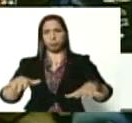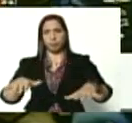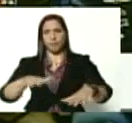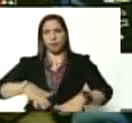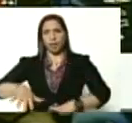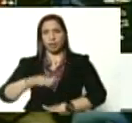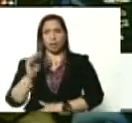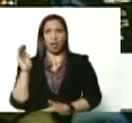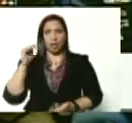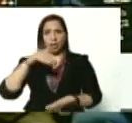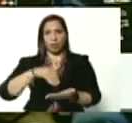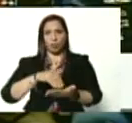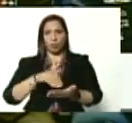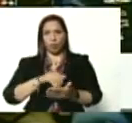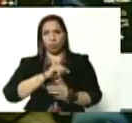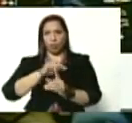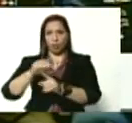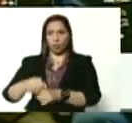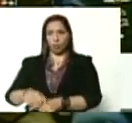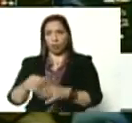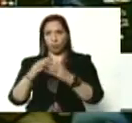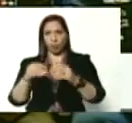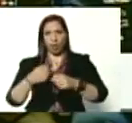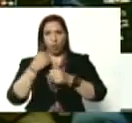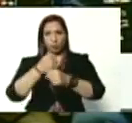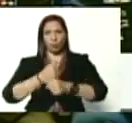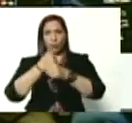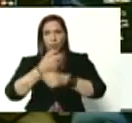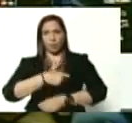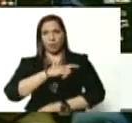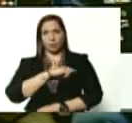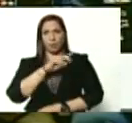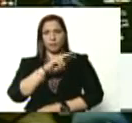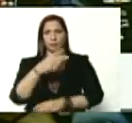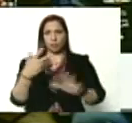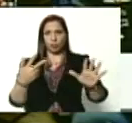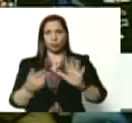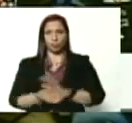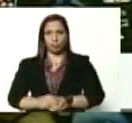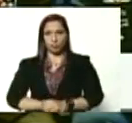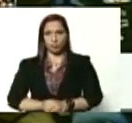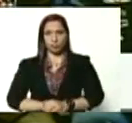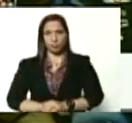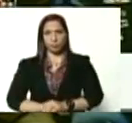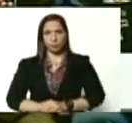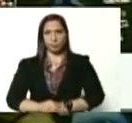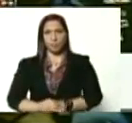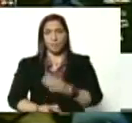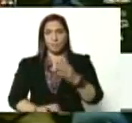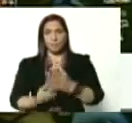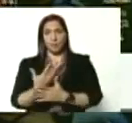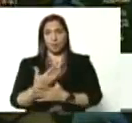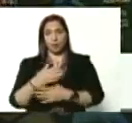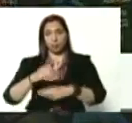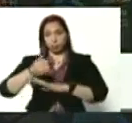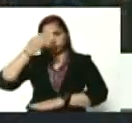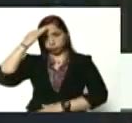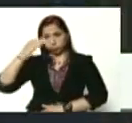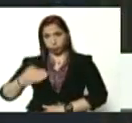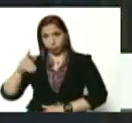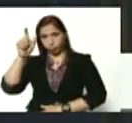tropas españolas que habían evacuado a la ciudad de caracas el 28 de mayo el general rafael